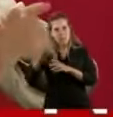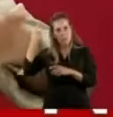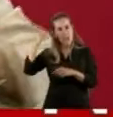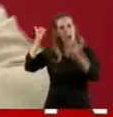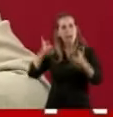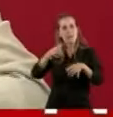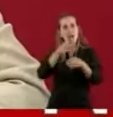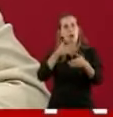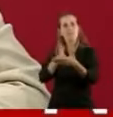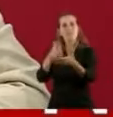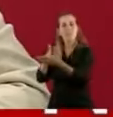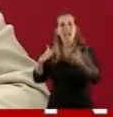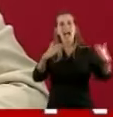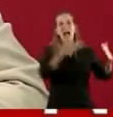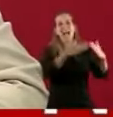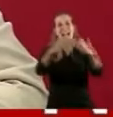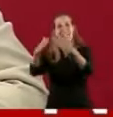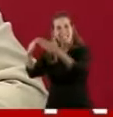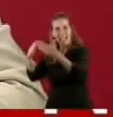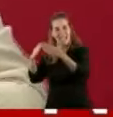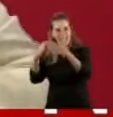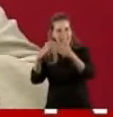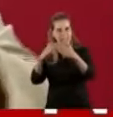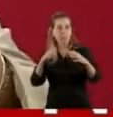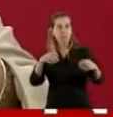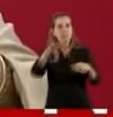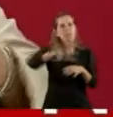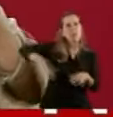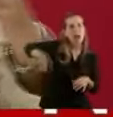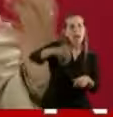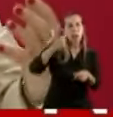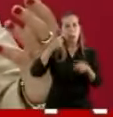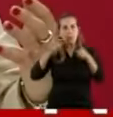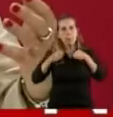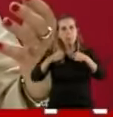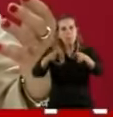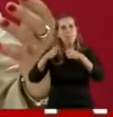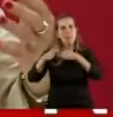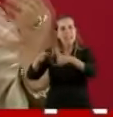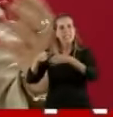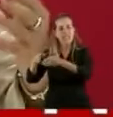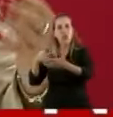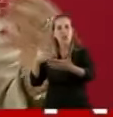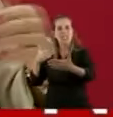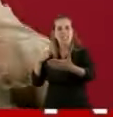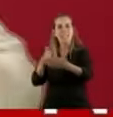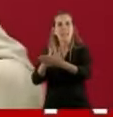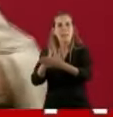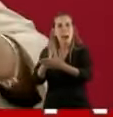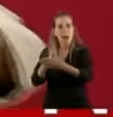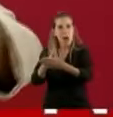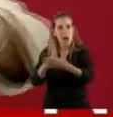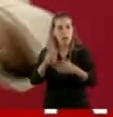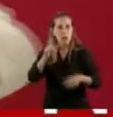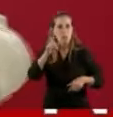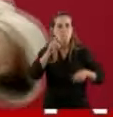que impedían la posibilidad de que se vea que se vean los pasillos, que se vean que la gente no